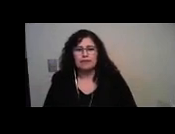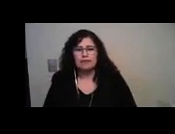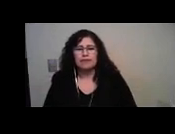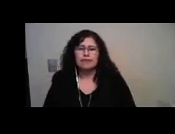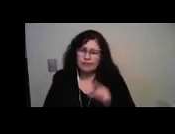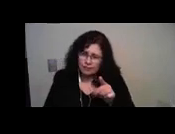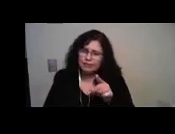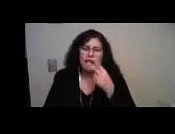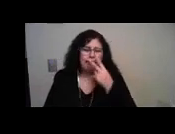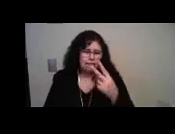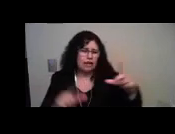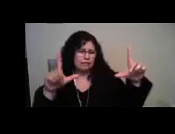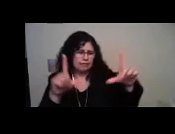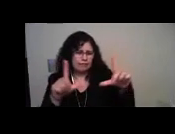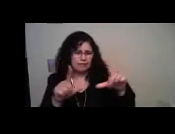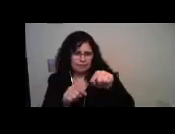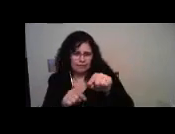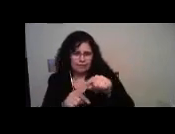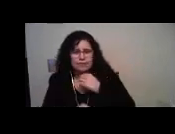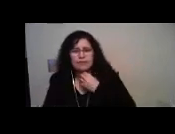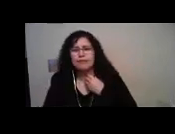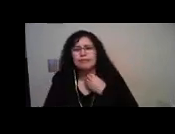Lo que ven en la imagen, ¿ya?